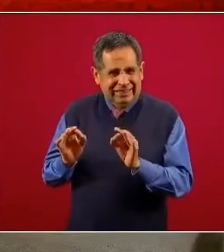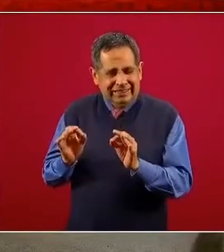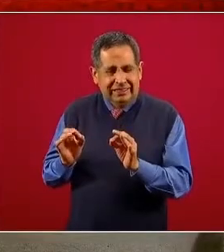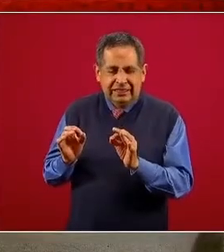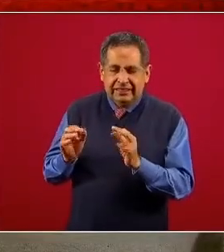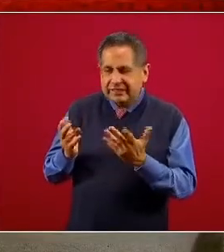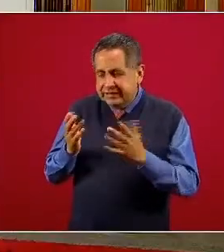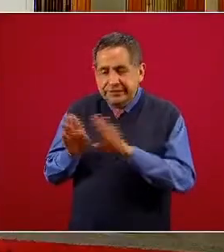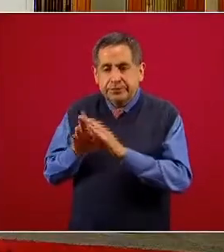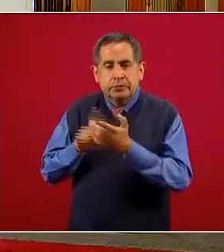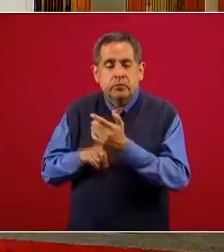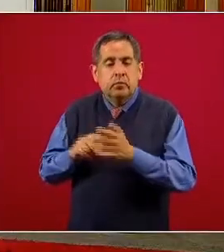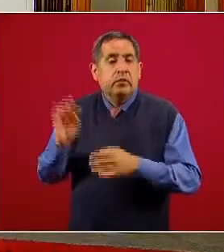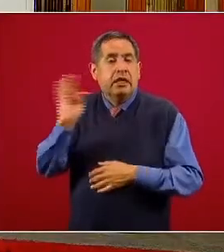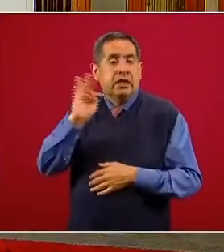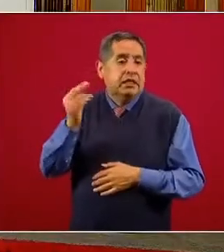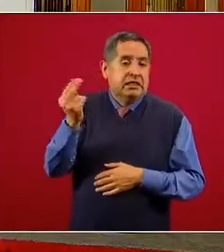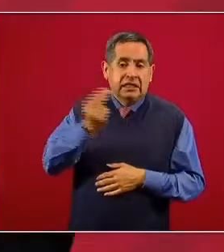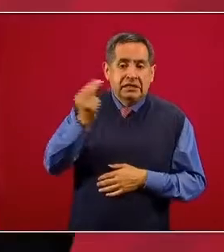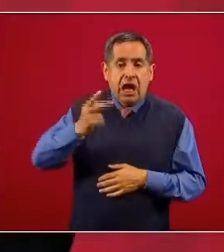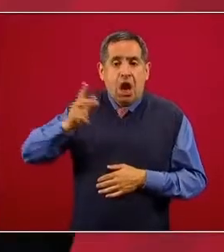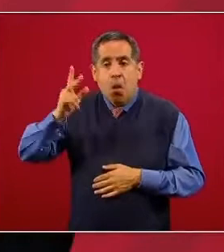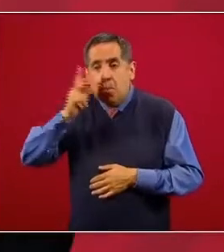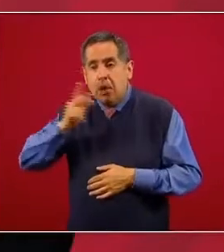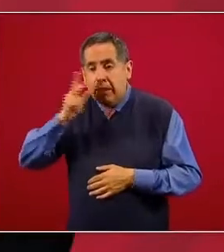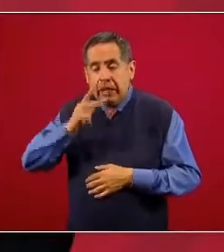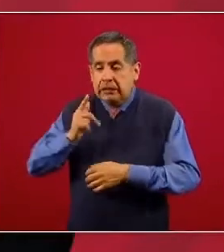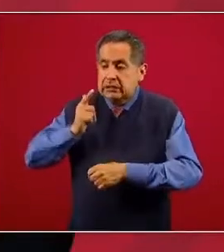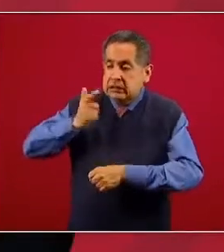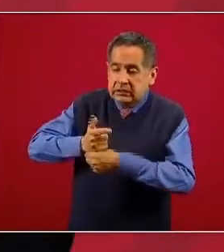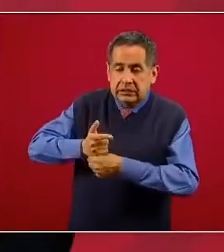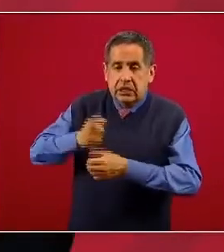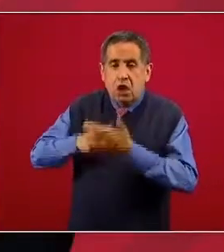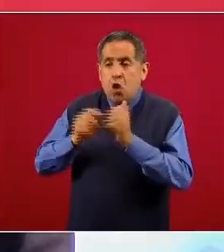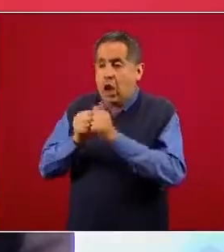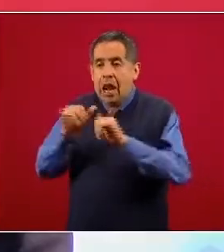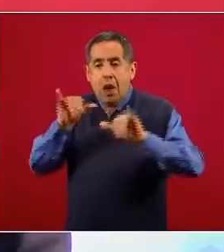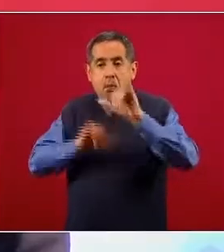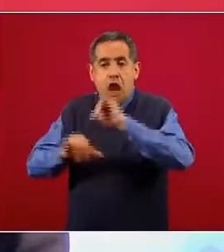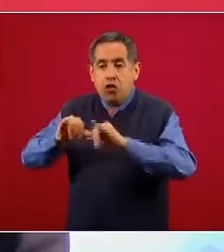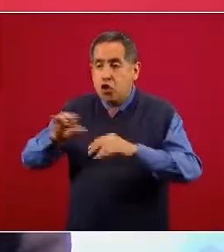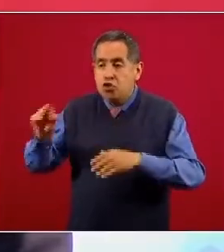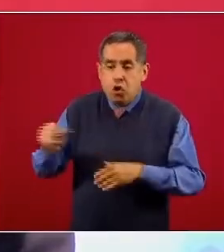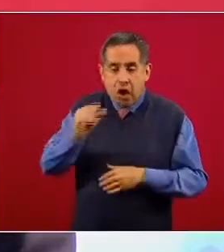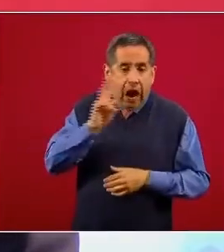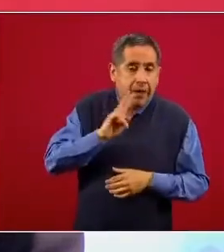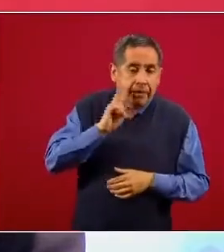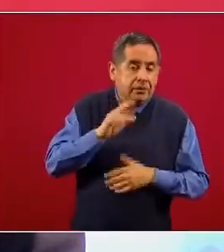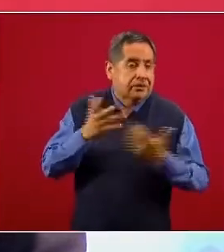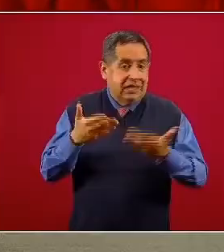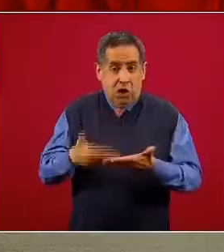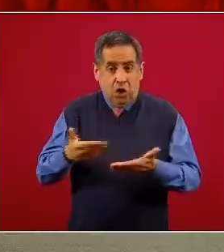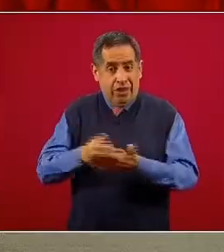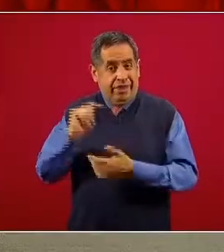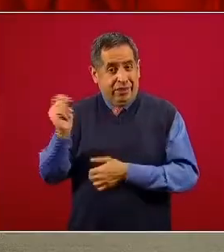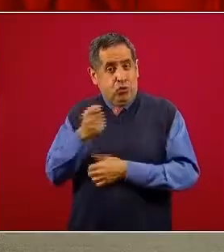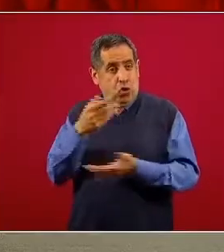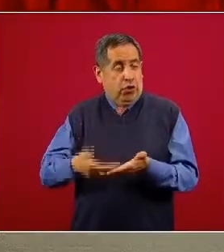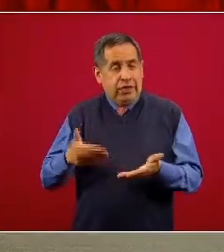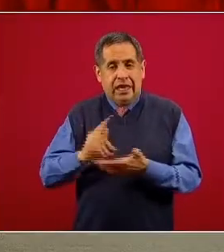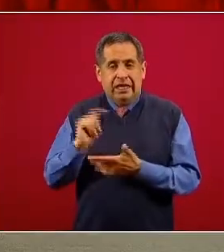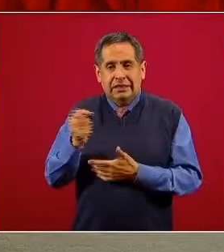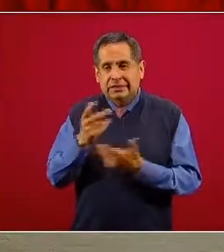de otros, podría necesitarse pruebas diagnósticas por laboratorio que, de acuerdo a la tecnología actualmente